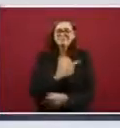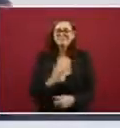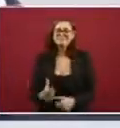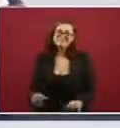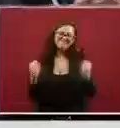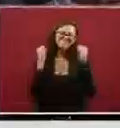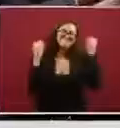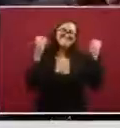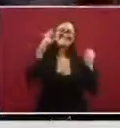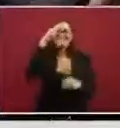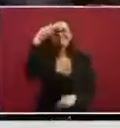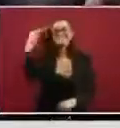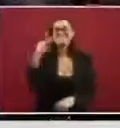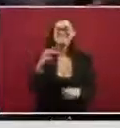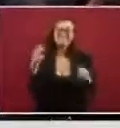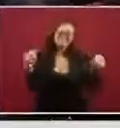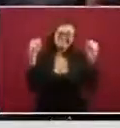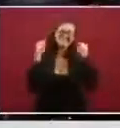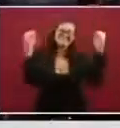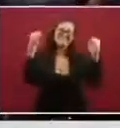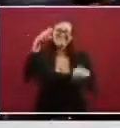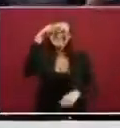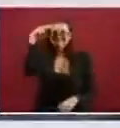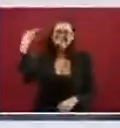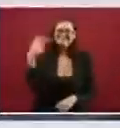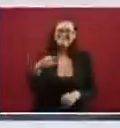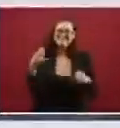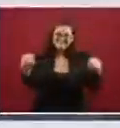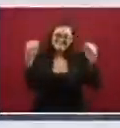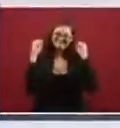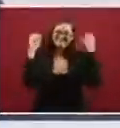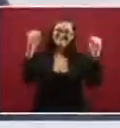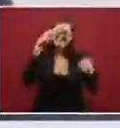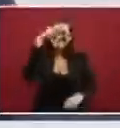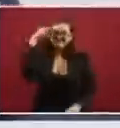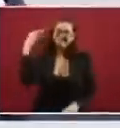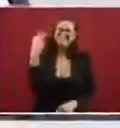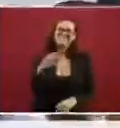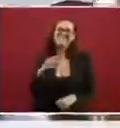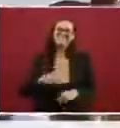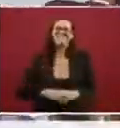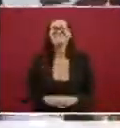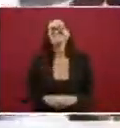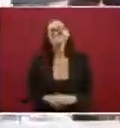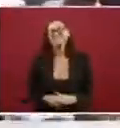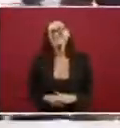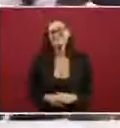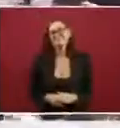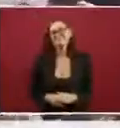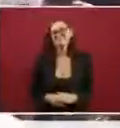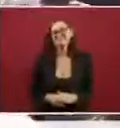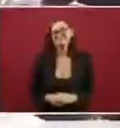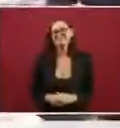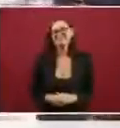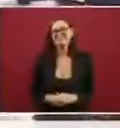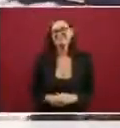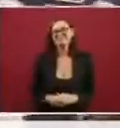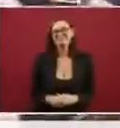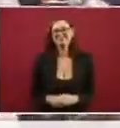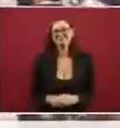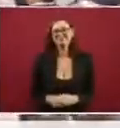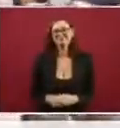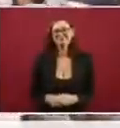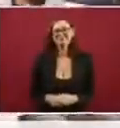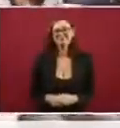centro del plan de gobierno es acabar con la corrupción y la impunidad, lo cual prácticamente se ha logrado o se va en ese